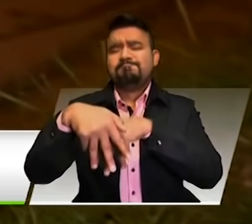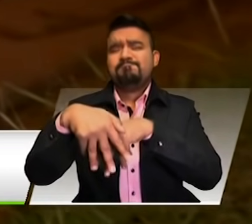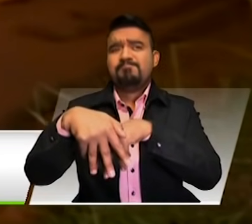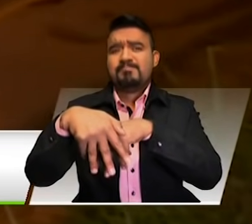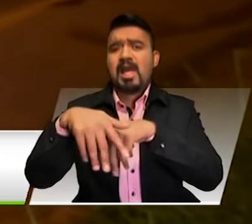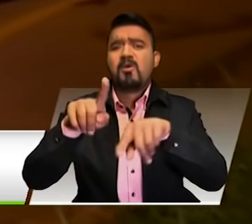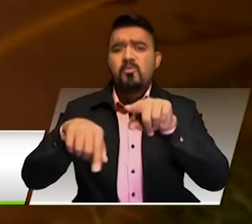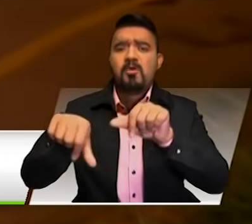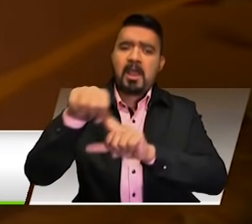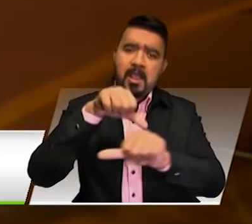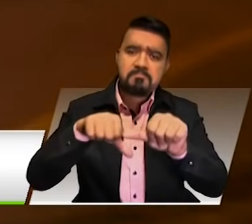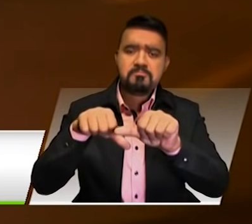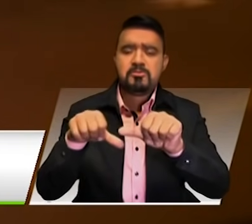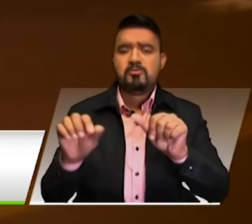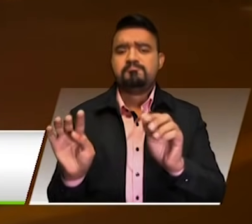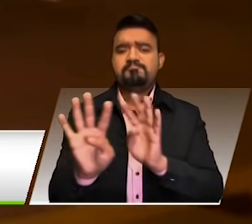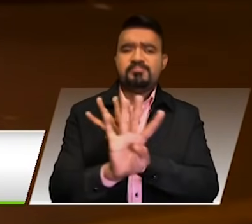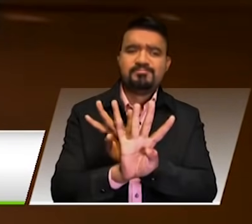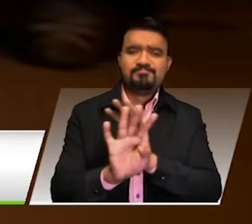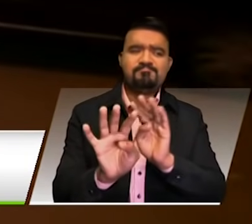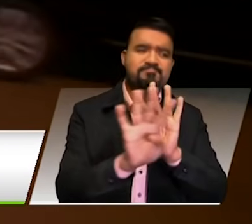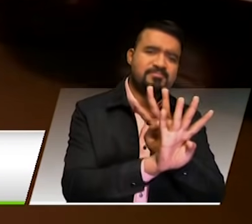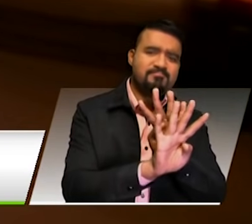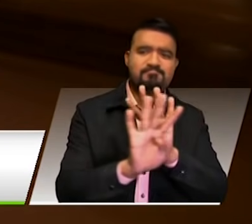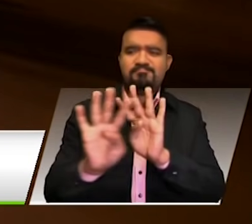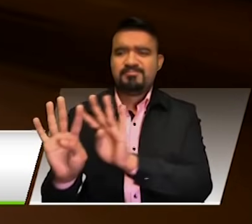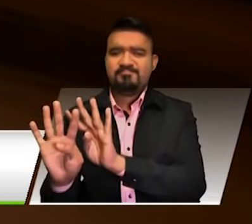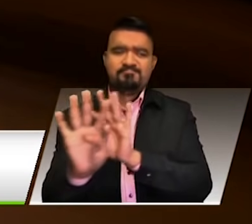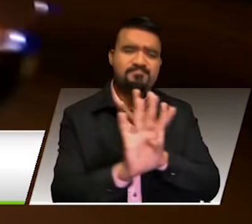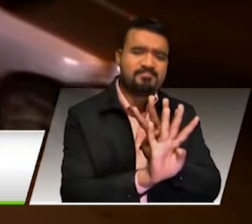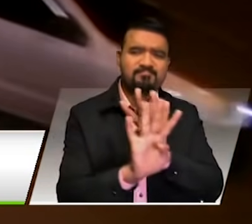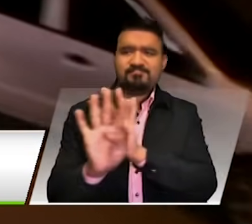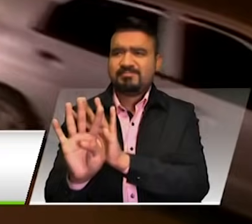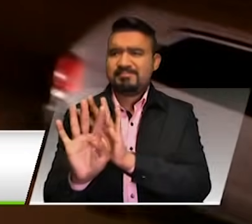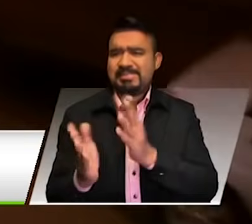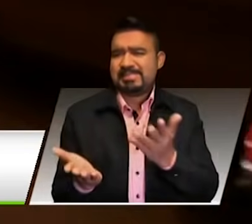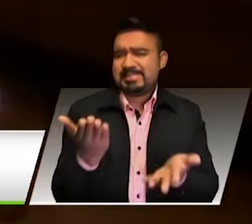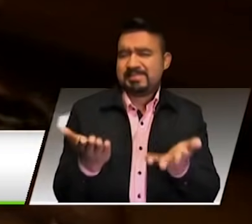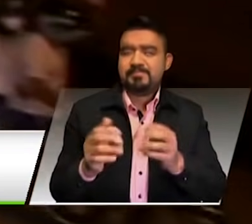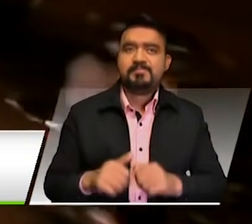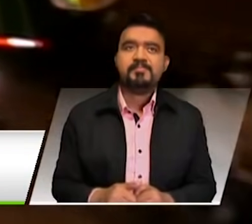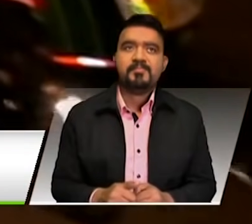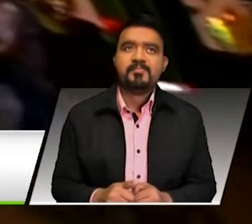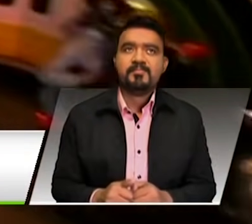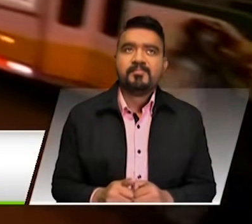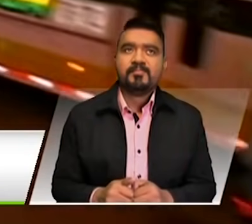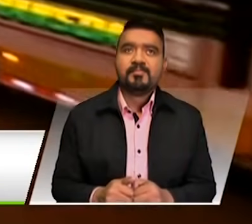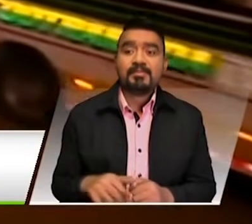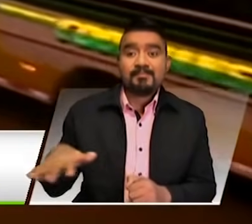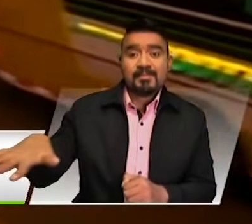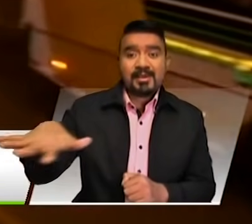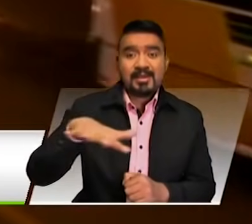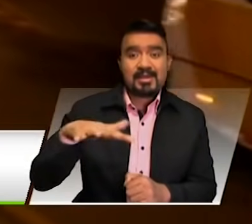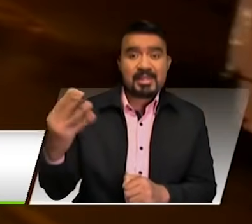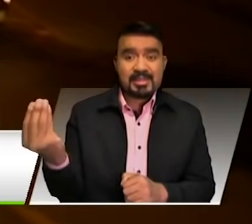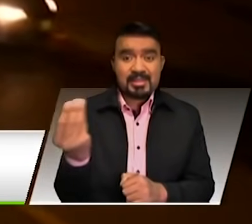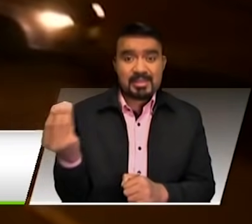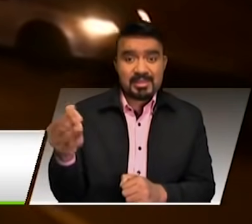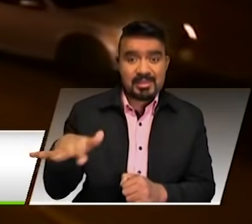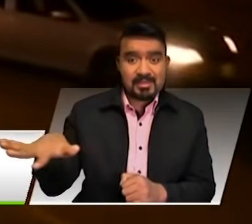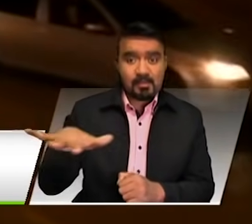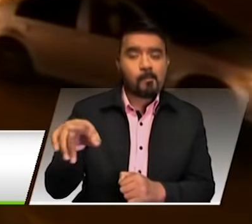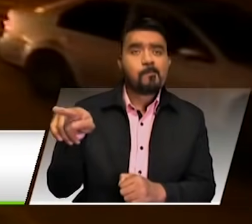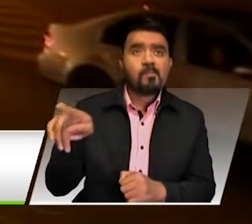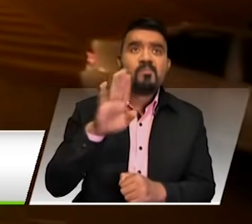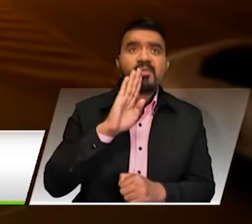cambian alternadamente de calzada para poder continuar con sus protestas. En el peaje de Niquía hay algunos agentes del